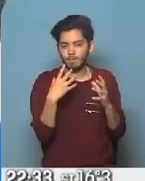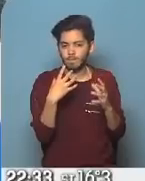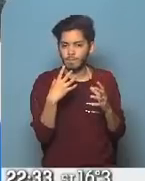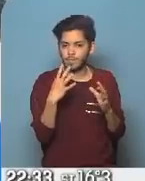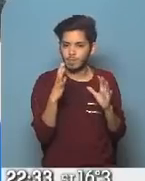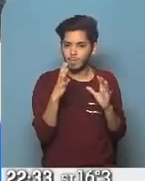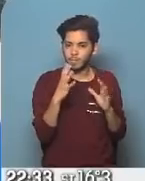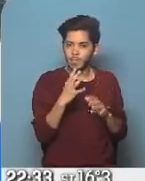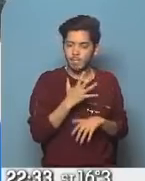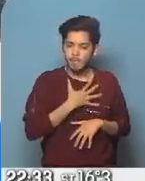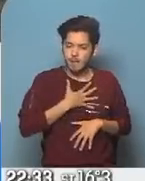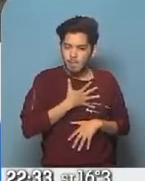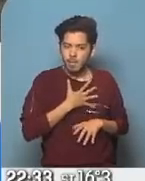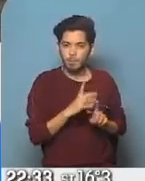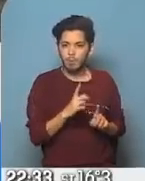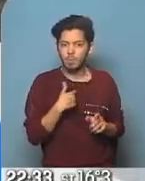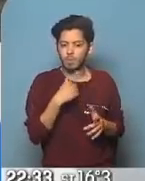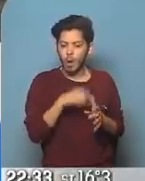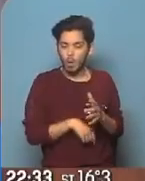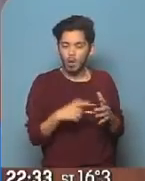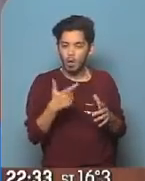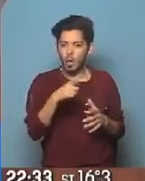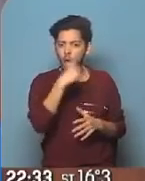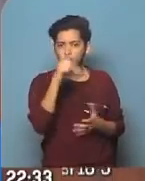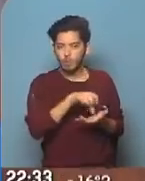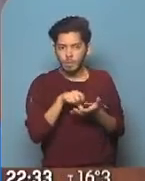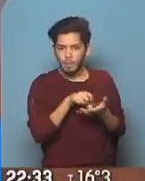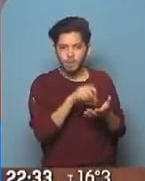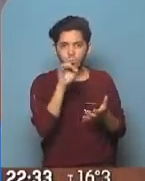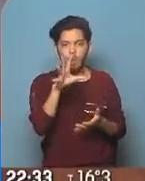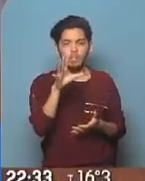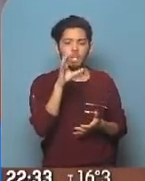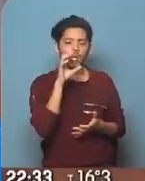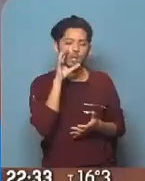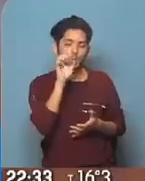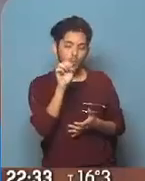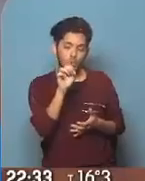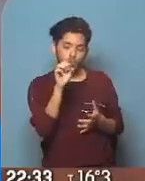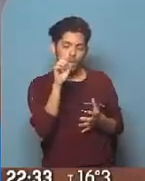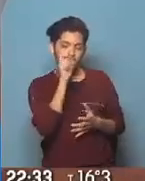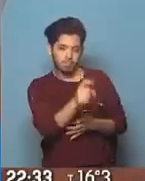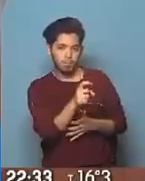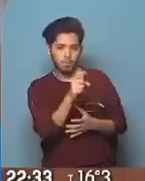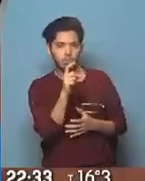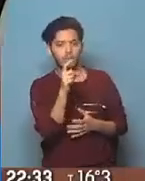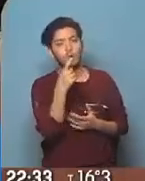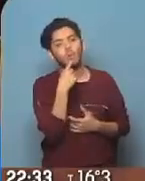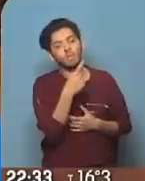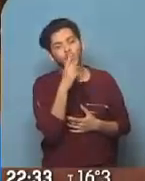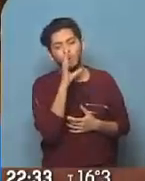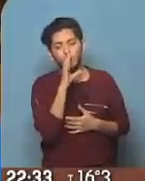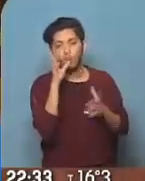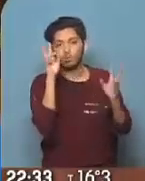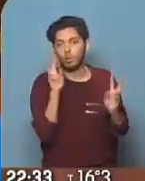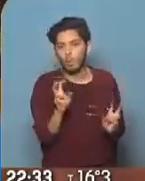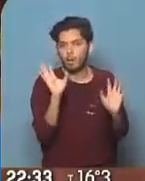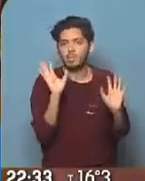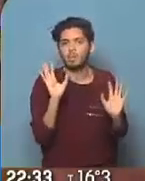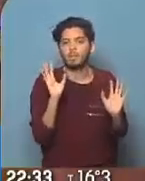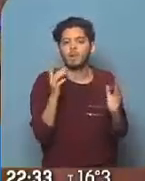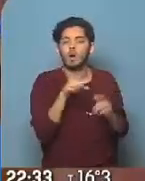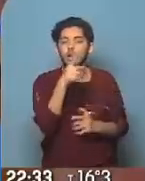no se aplican a otros países, digamos. Y ahí está no solo Rusia lo ha violado, como dice Estados Unidos, supuestamente, sino que además hay otros